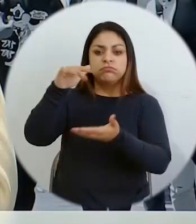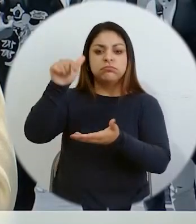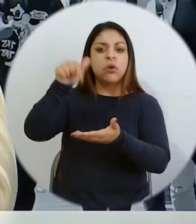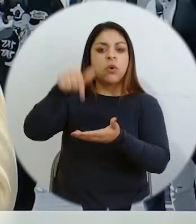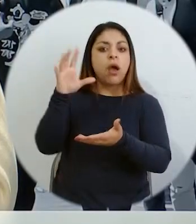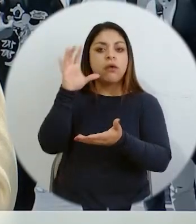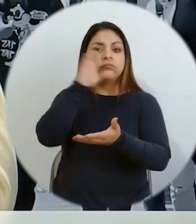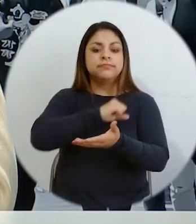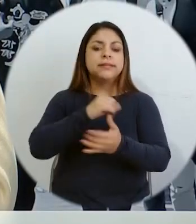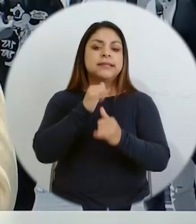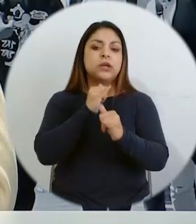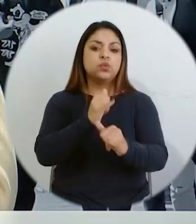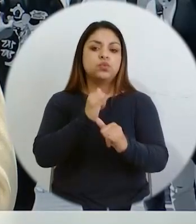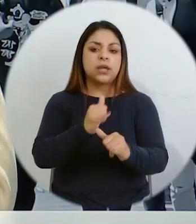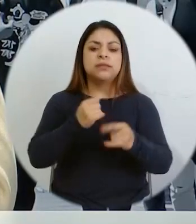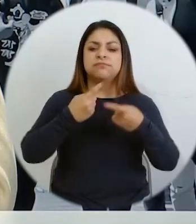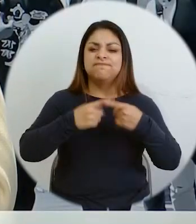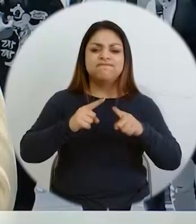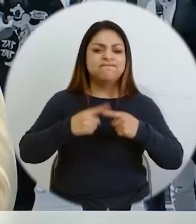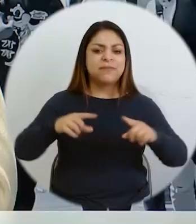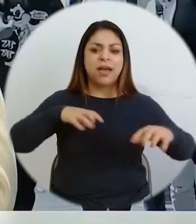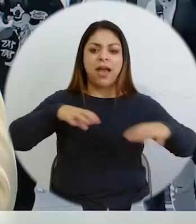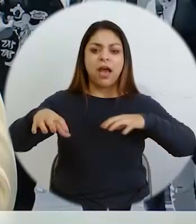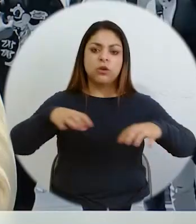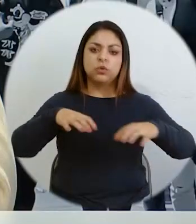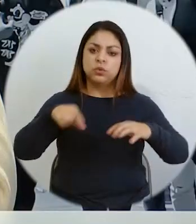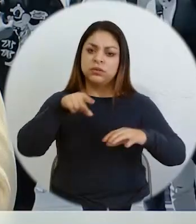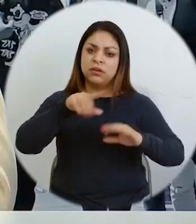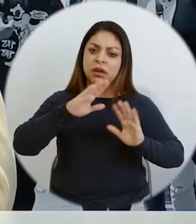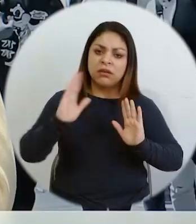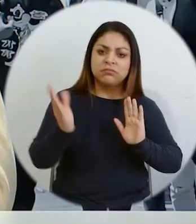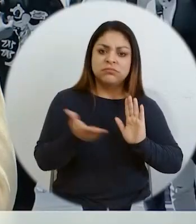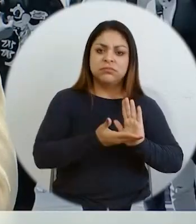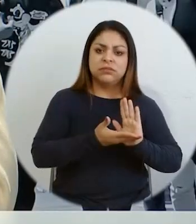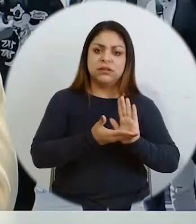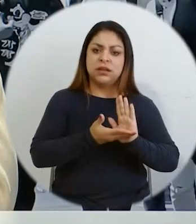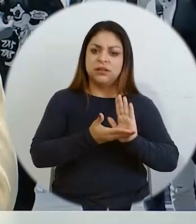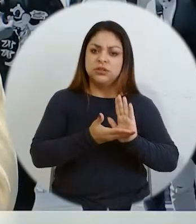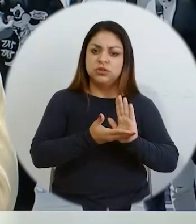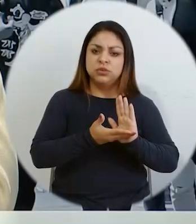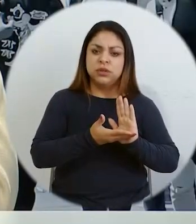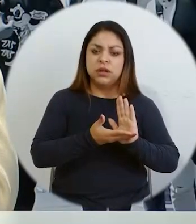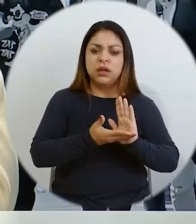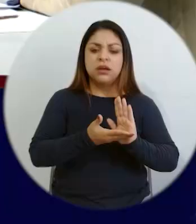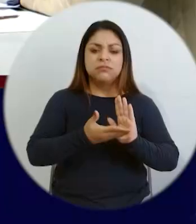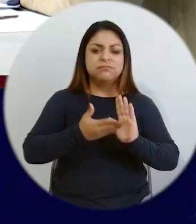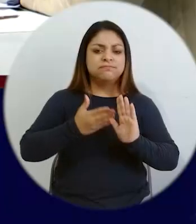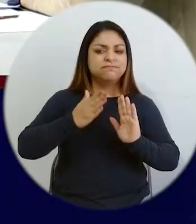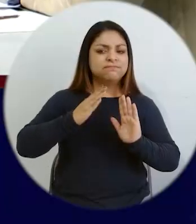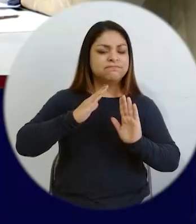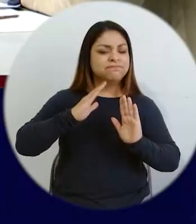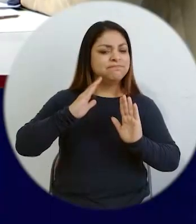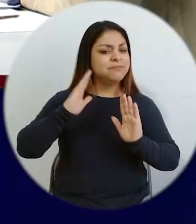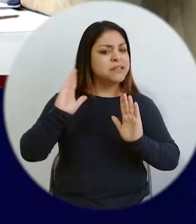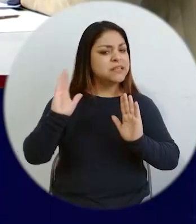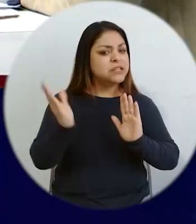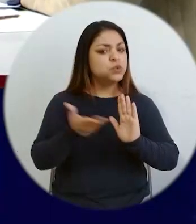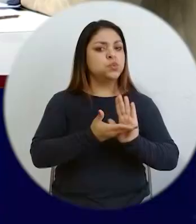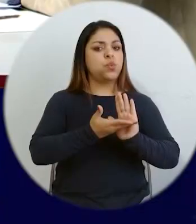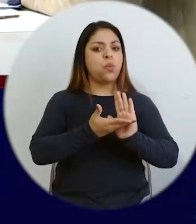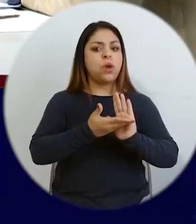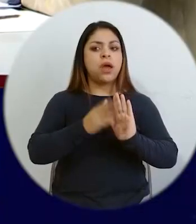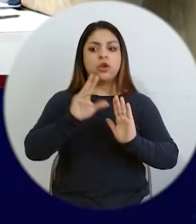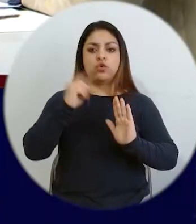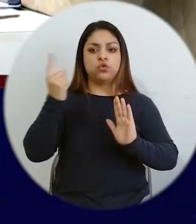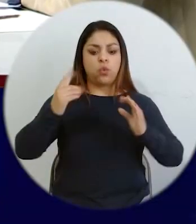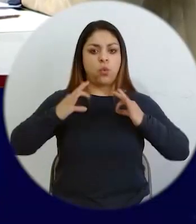de actos que lesionan no solamente de forma o la condición física de la persona